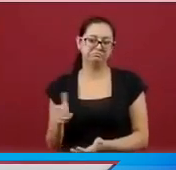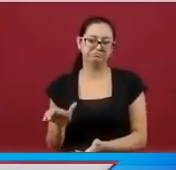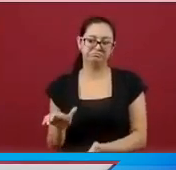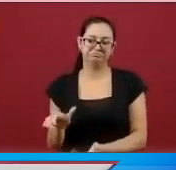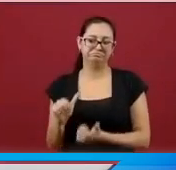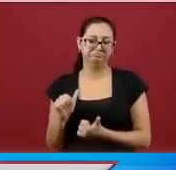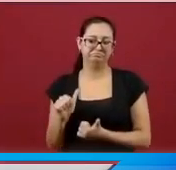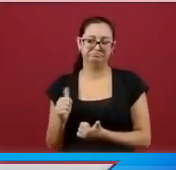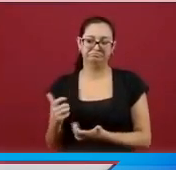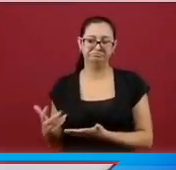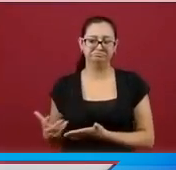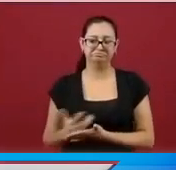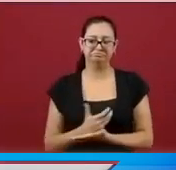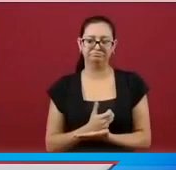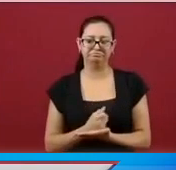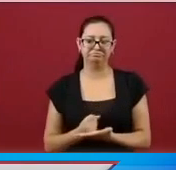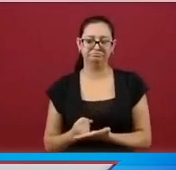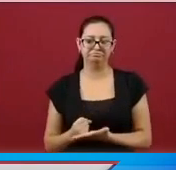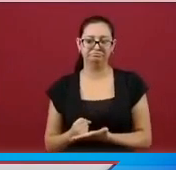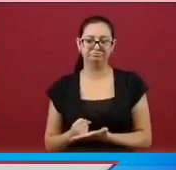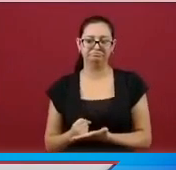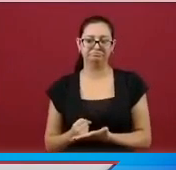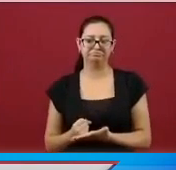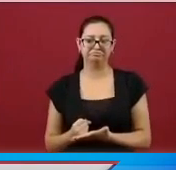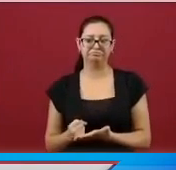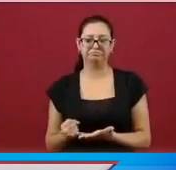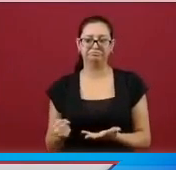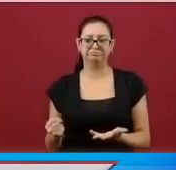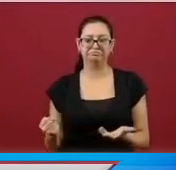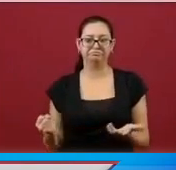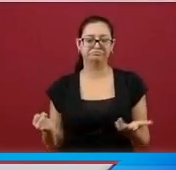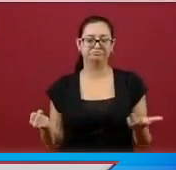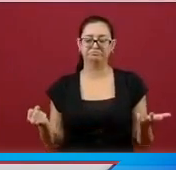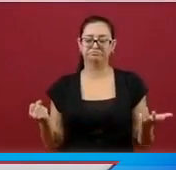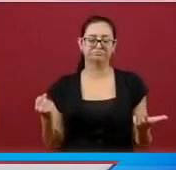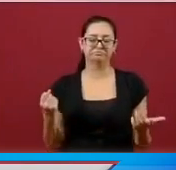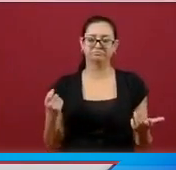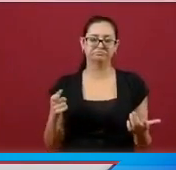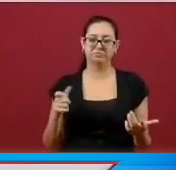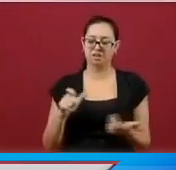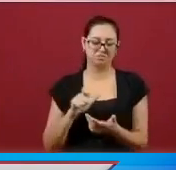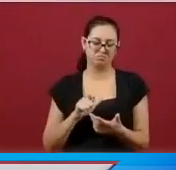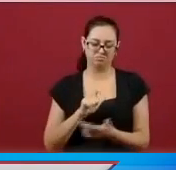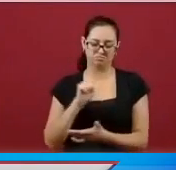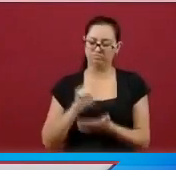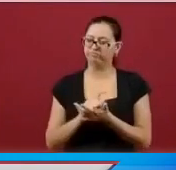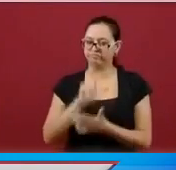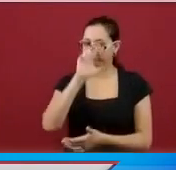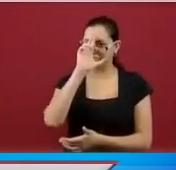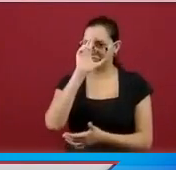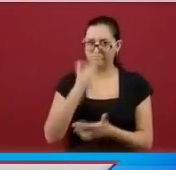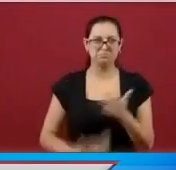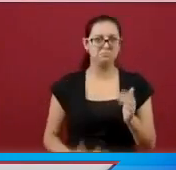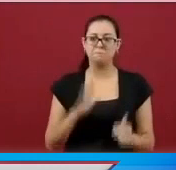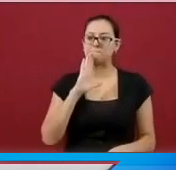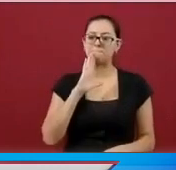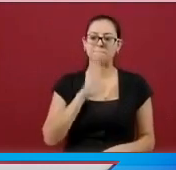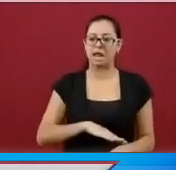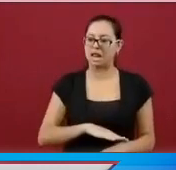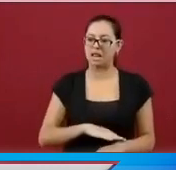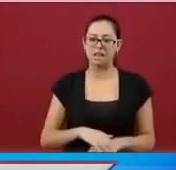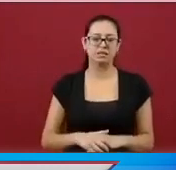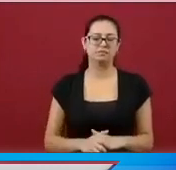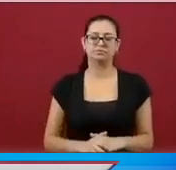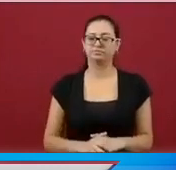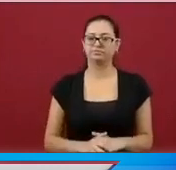autoridad competente. No habrá impunidad ante hechos ilegales de grupos o dirigentes que persigan fines individuales. Se estima que se deja de